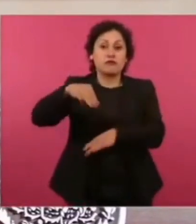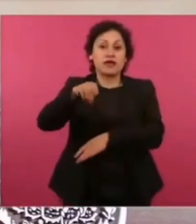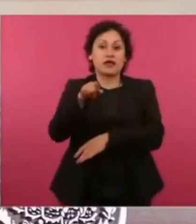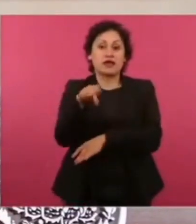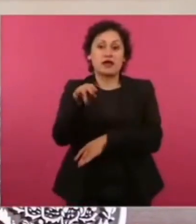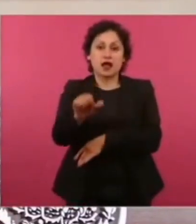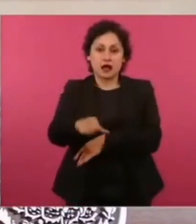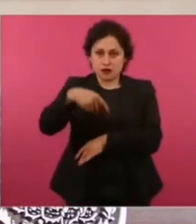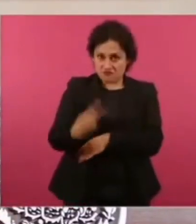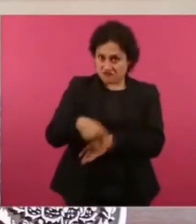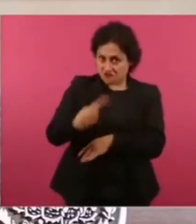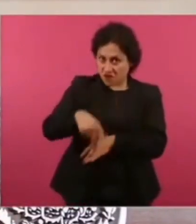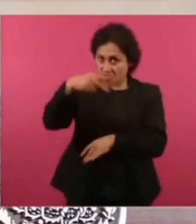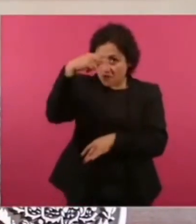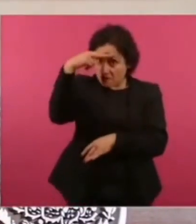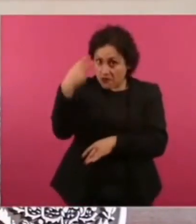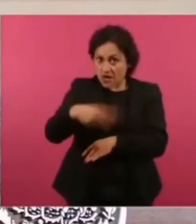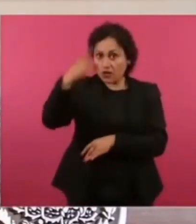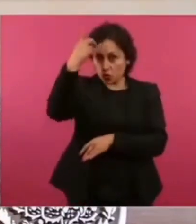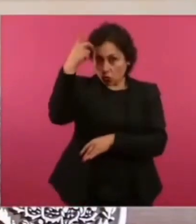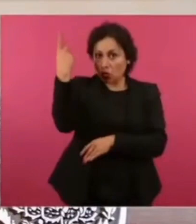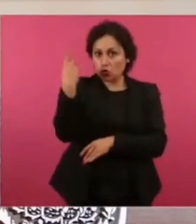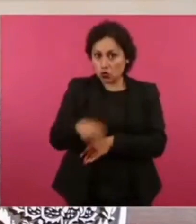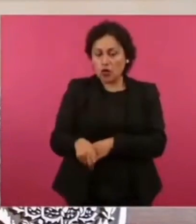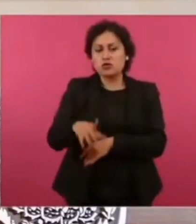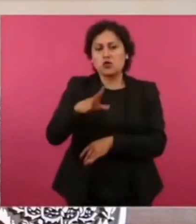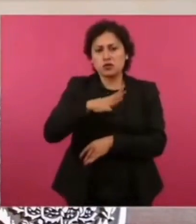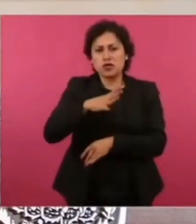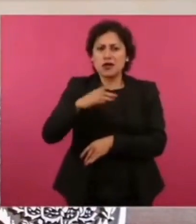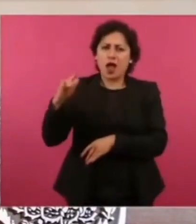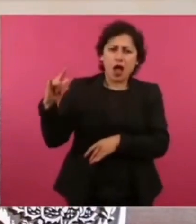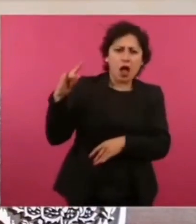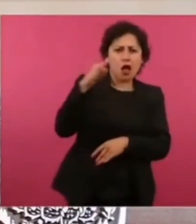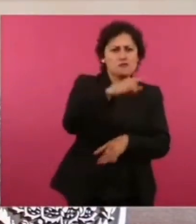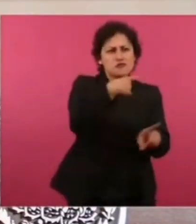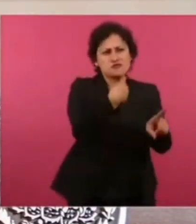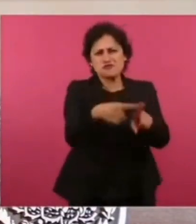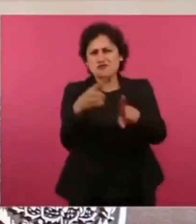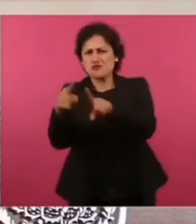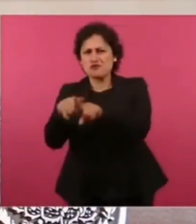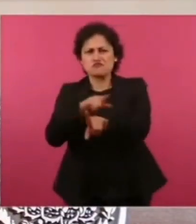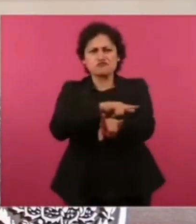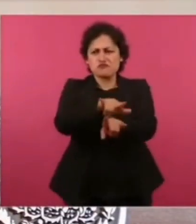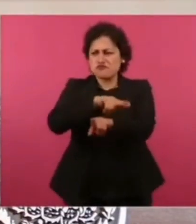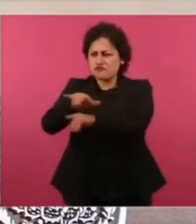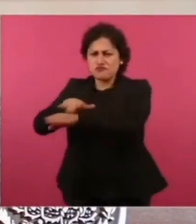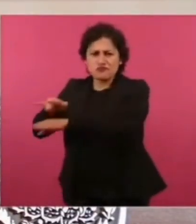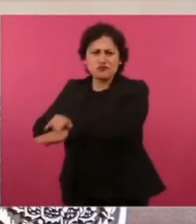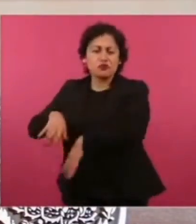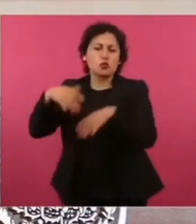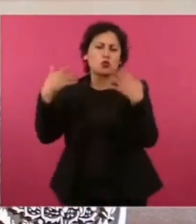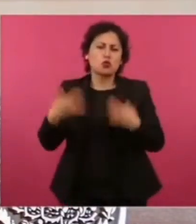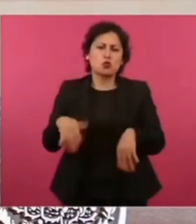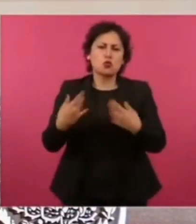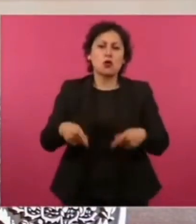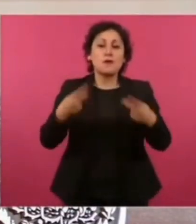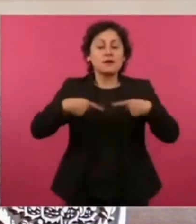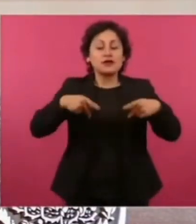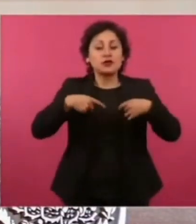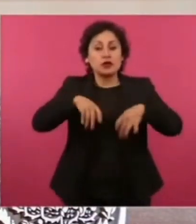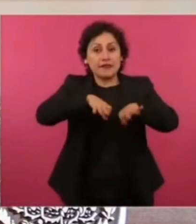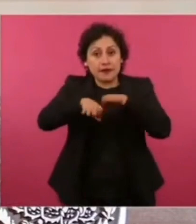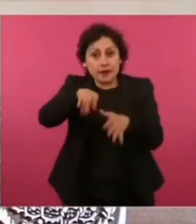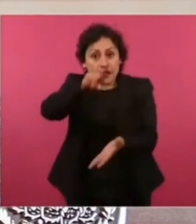una de las flotas más modernas del mundo y con personal altamente calificado y comprometido.